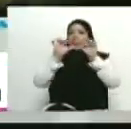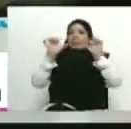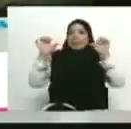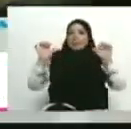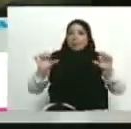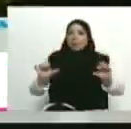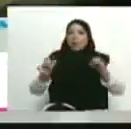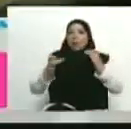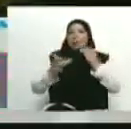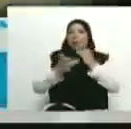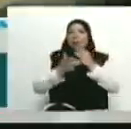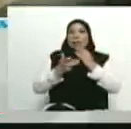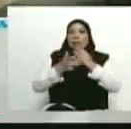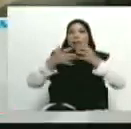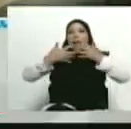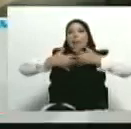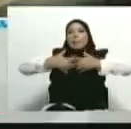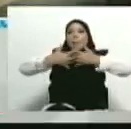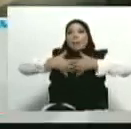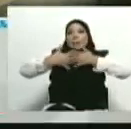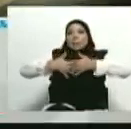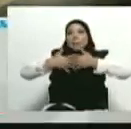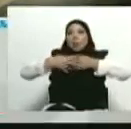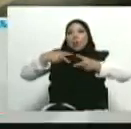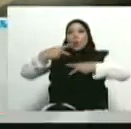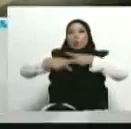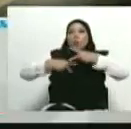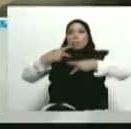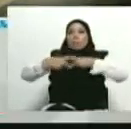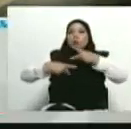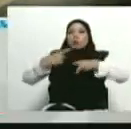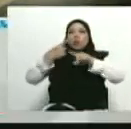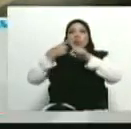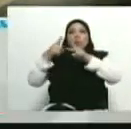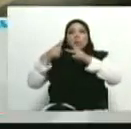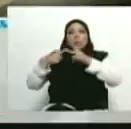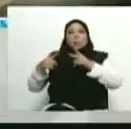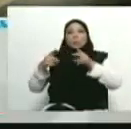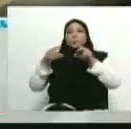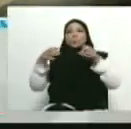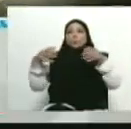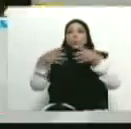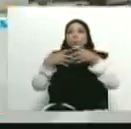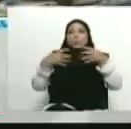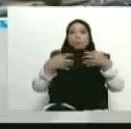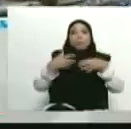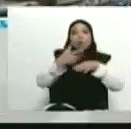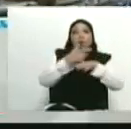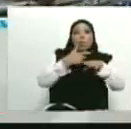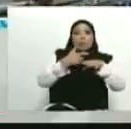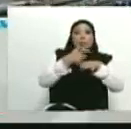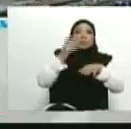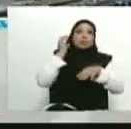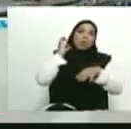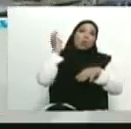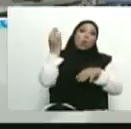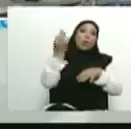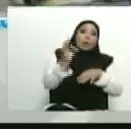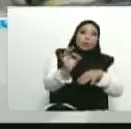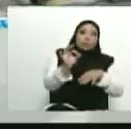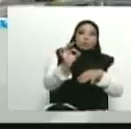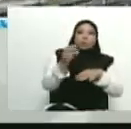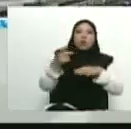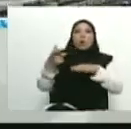Tecnológicos Alcarabam. Es una empresa de producción mixta, conformada entre la gobernación de Guárico, precedida por